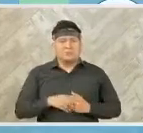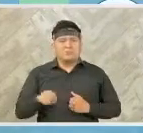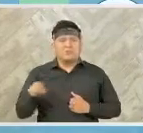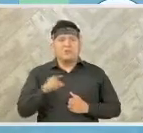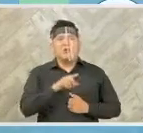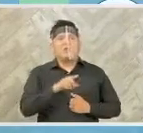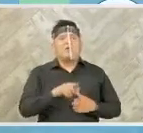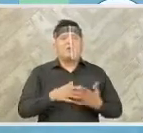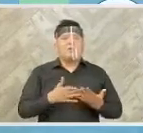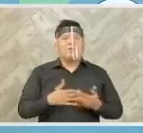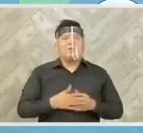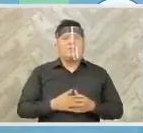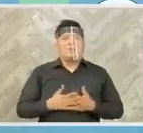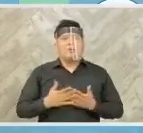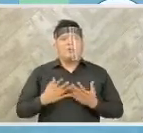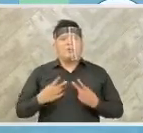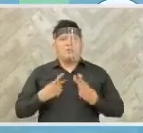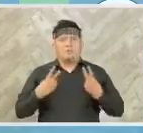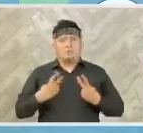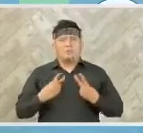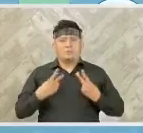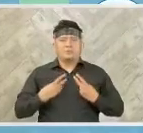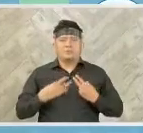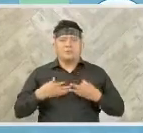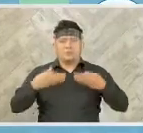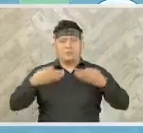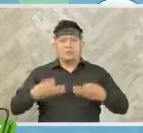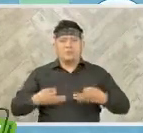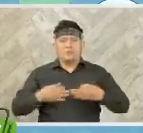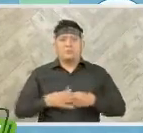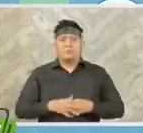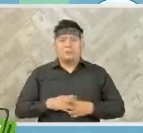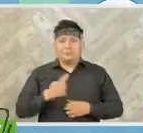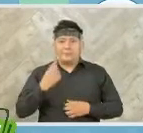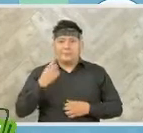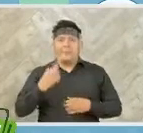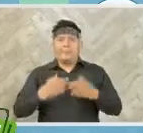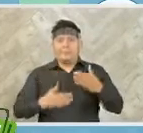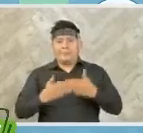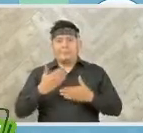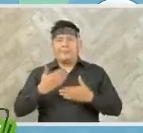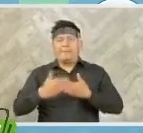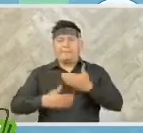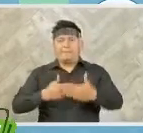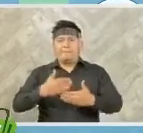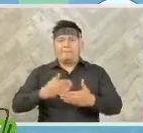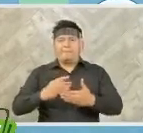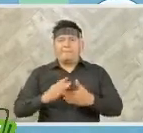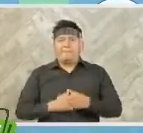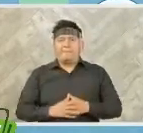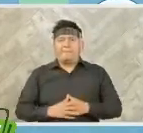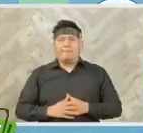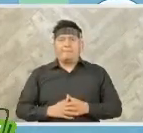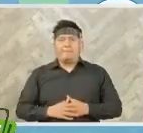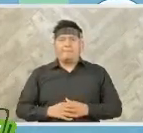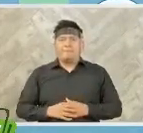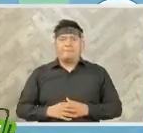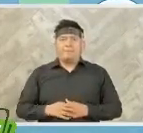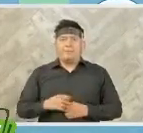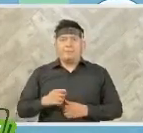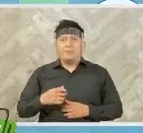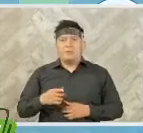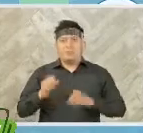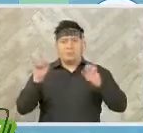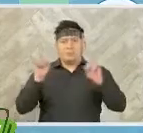estableció las otras formas de vida son sagradas. Y ahí inicia todo un proceso de gobernanza con el objeto de